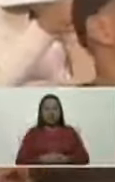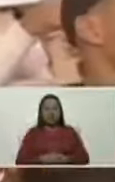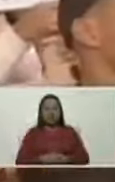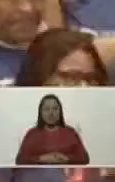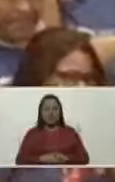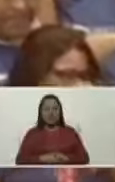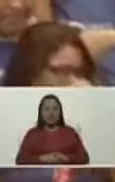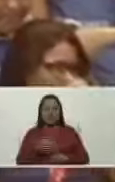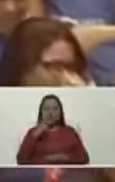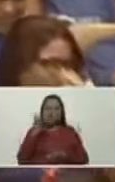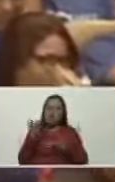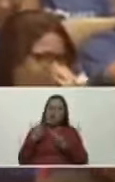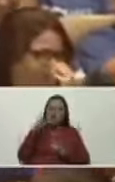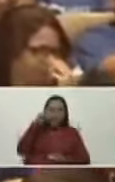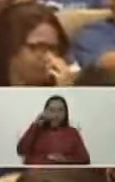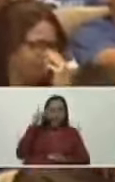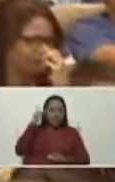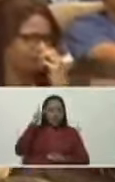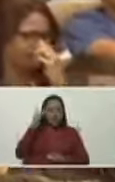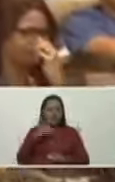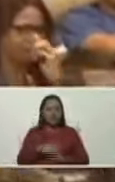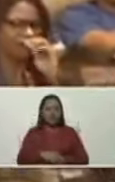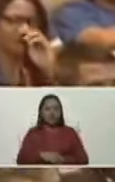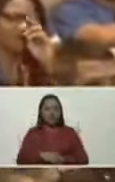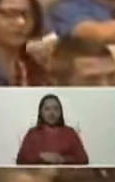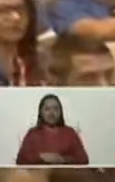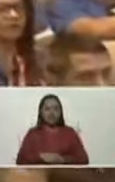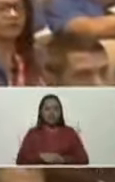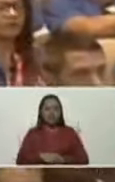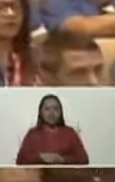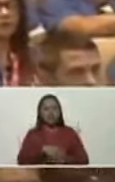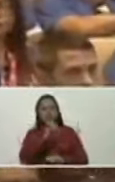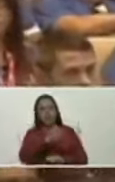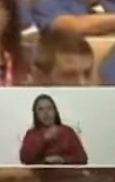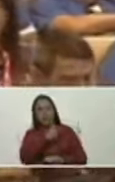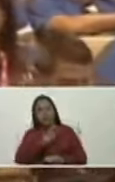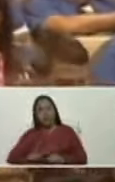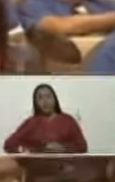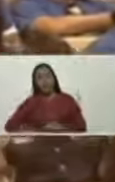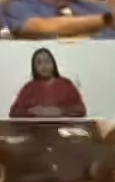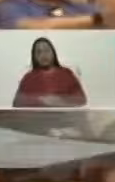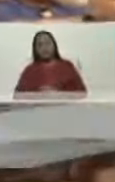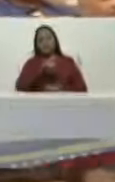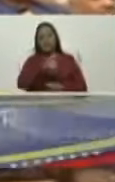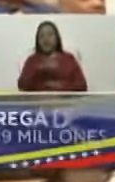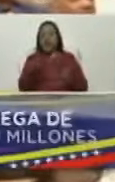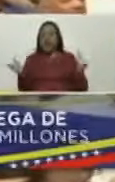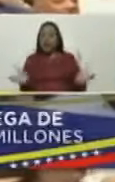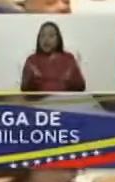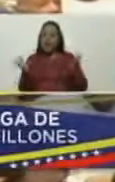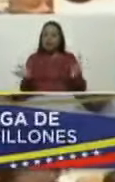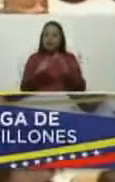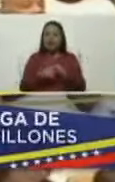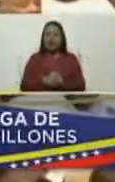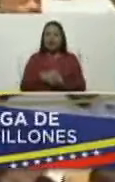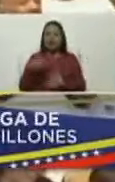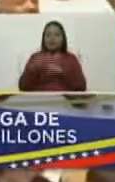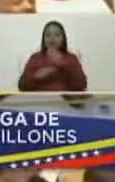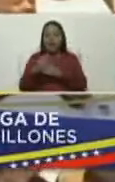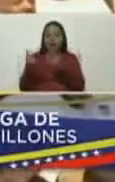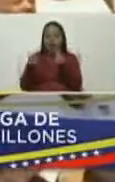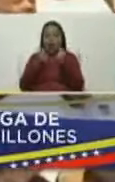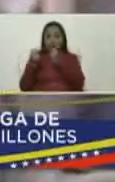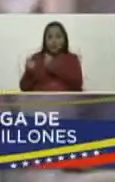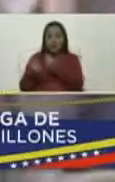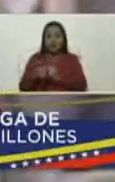¿Qué me dice, Delcy? Adelante, Delcy. Presidente, bueno, este gran impulso que se le ha dado a la economía,